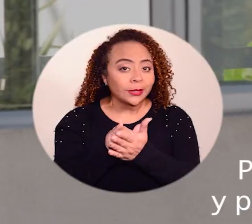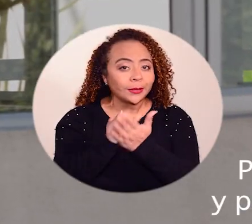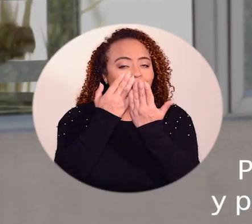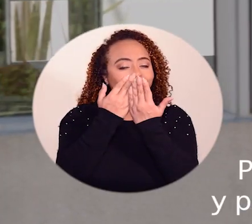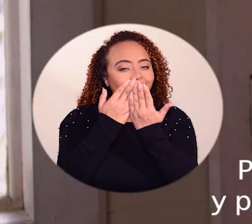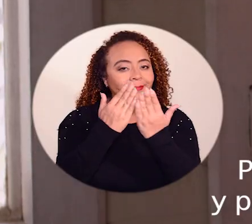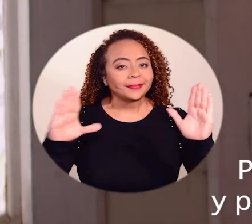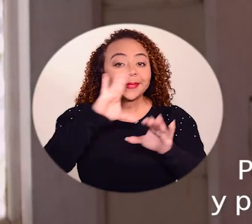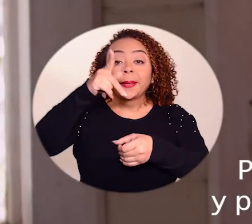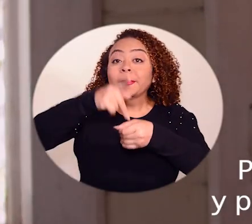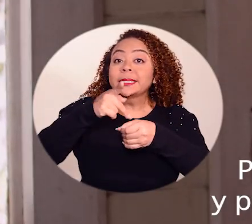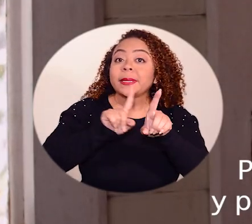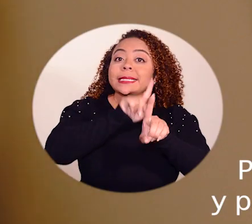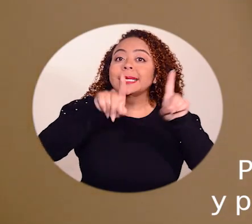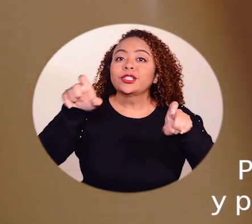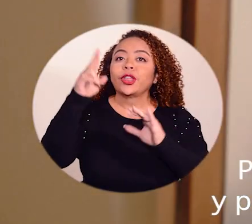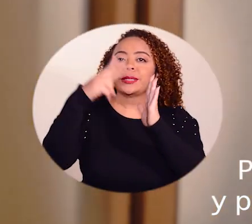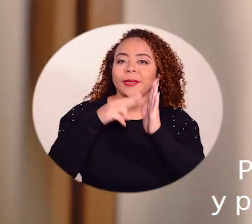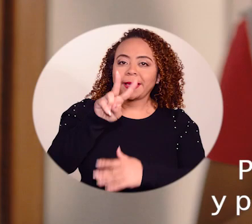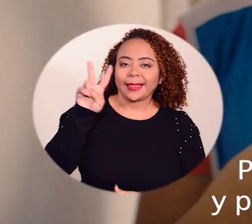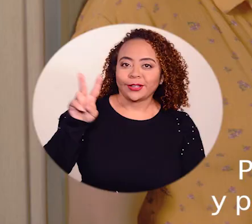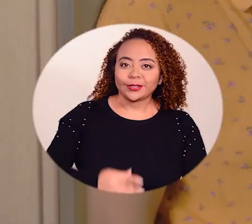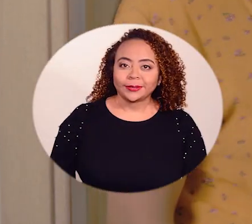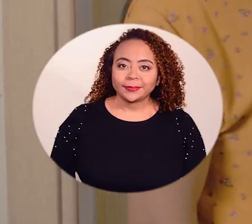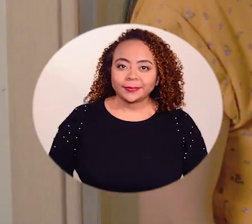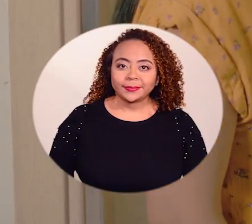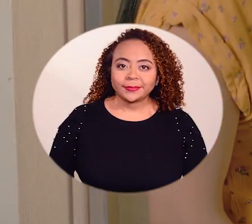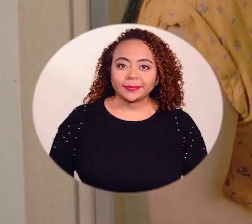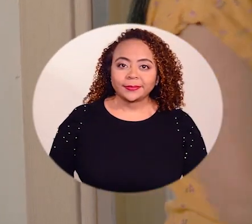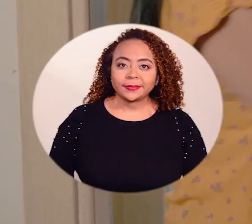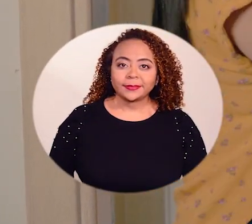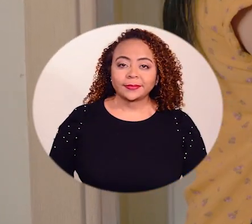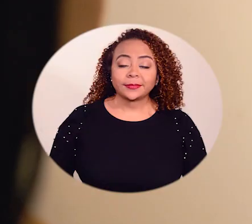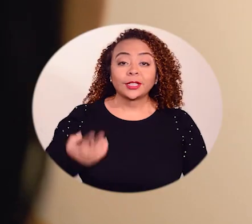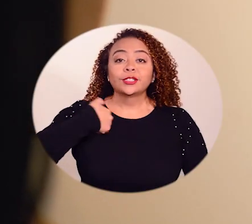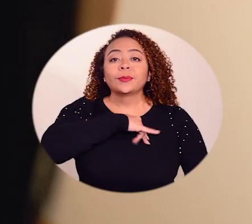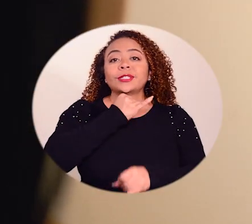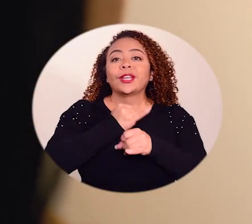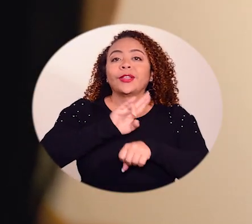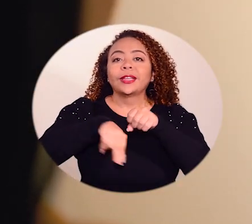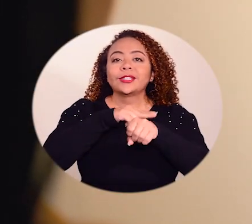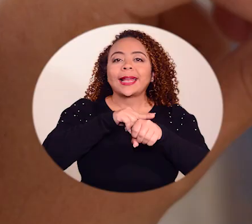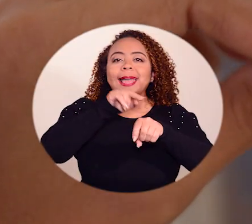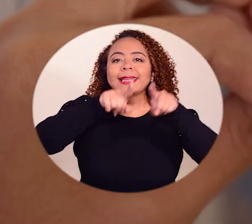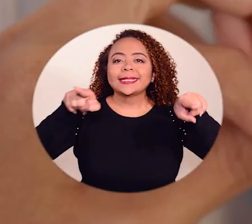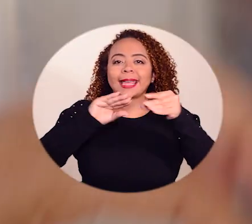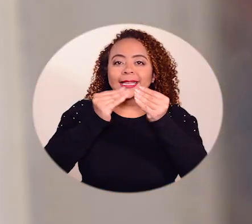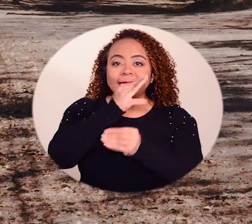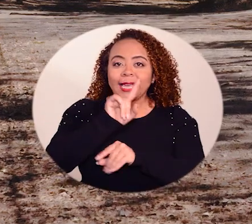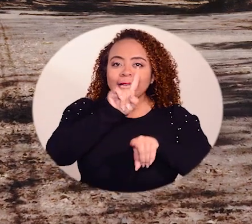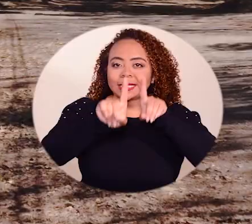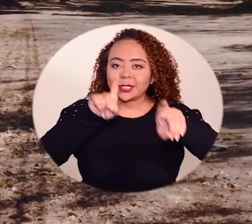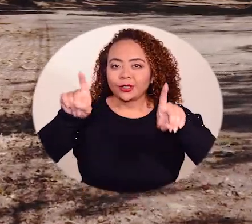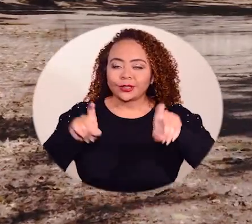Por eso, ábranos la puerta y participe en el Censo 2022. Somos el Instituto Nacional de